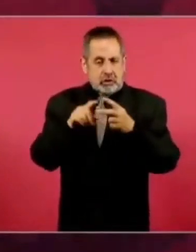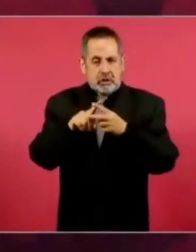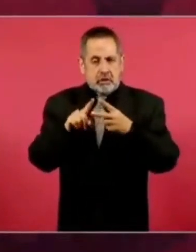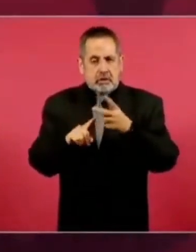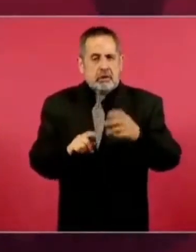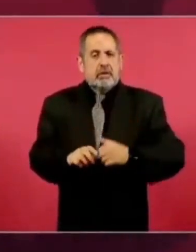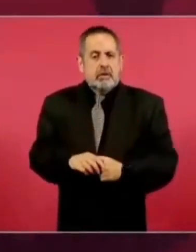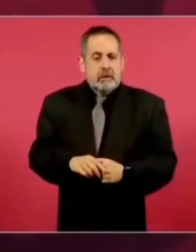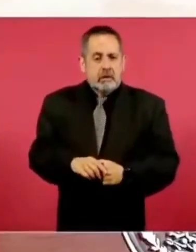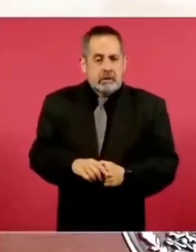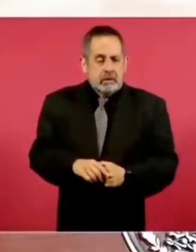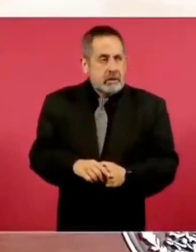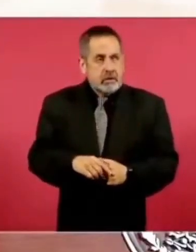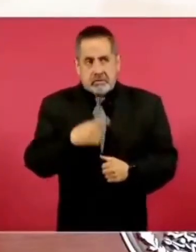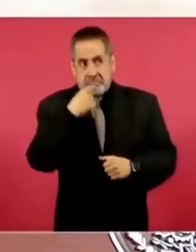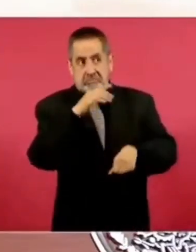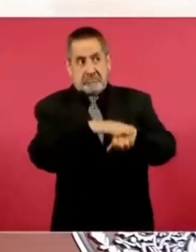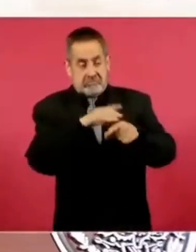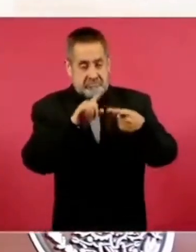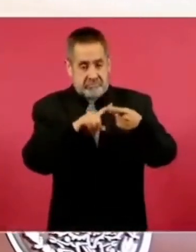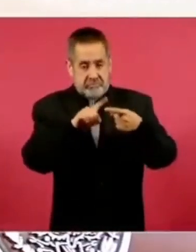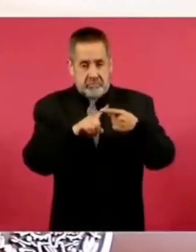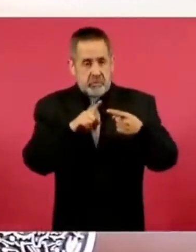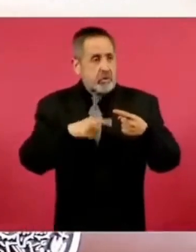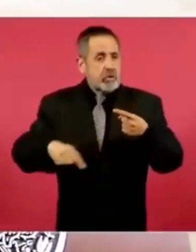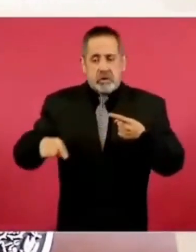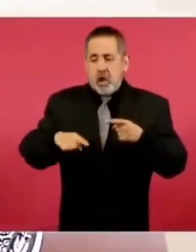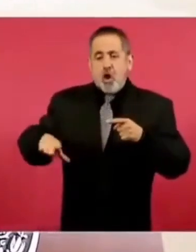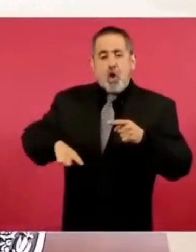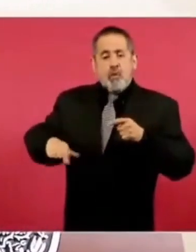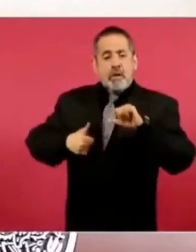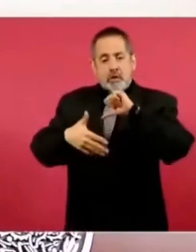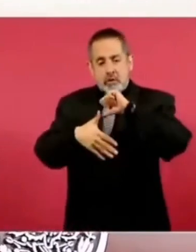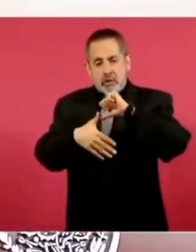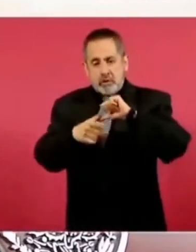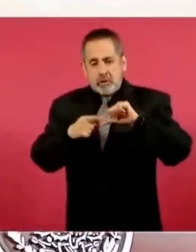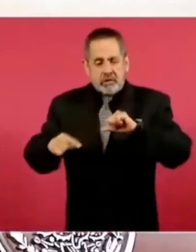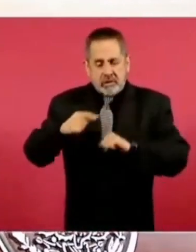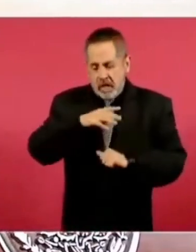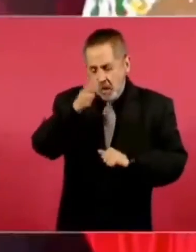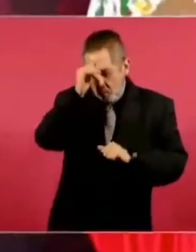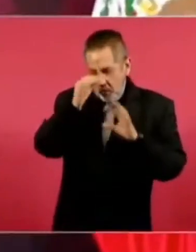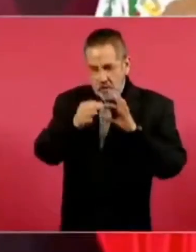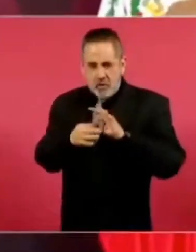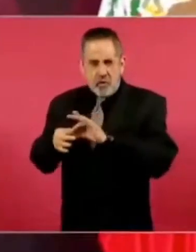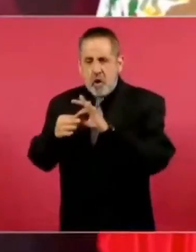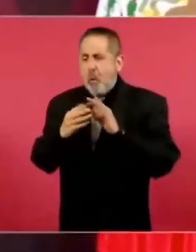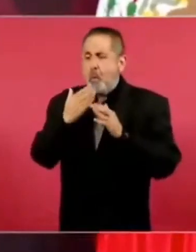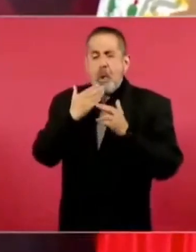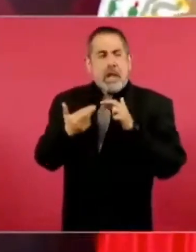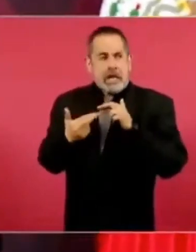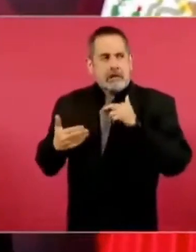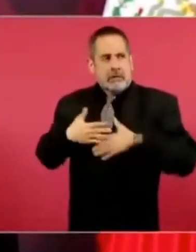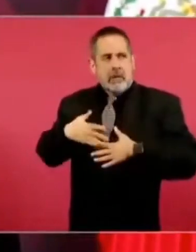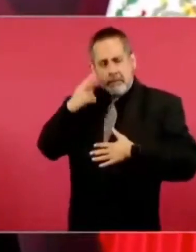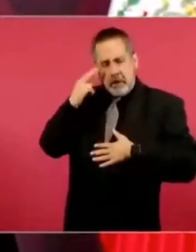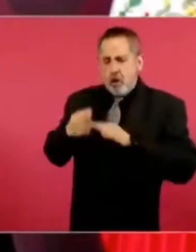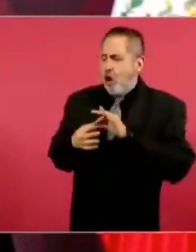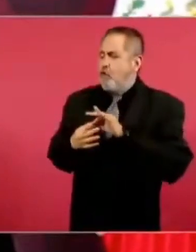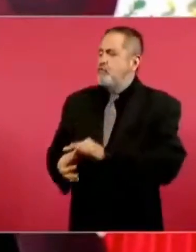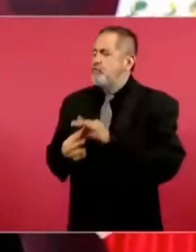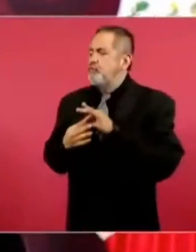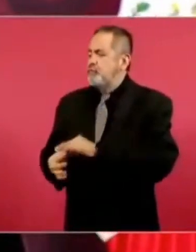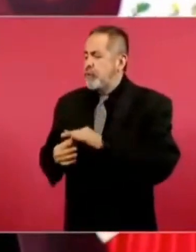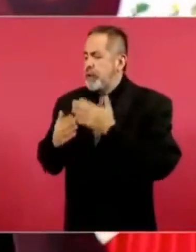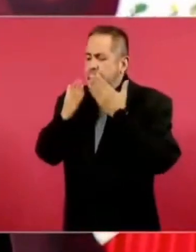ponernos de acuerdo con los gobiernos vecinos que llevan muy buena relación con nosotros. Les agradecemos